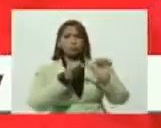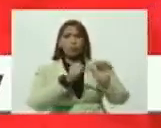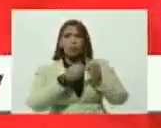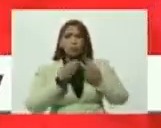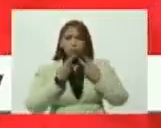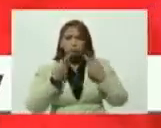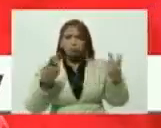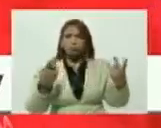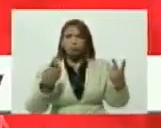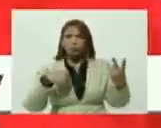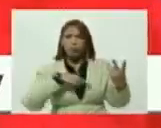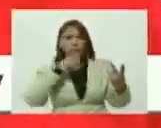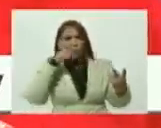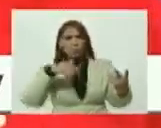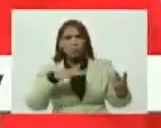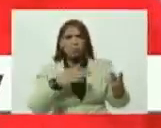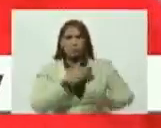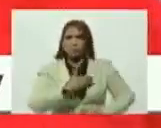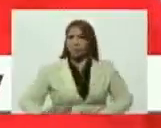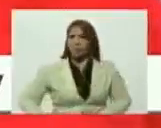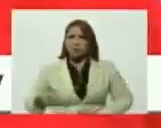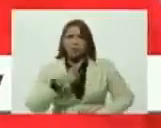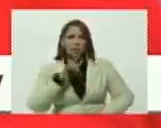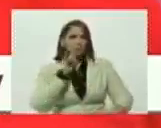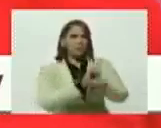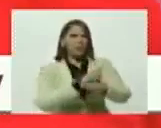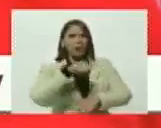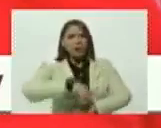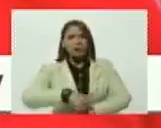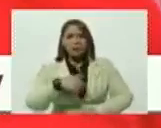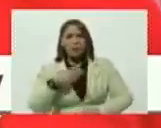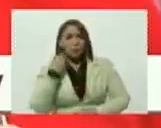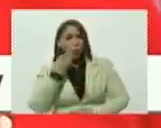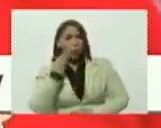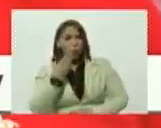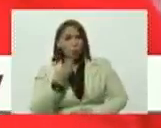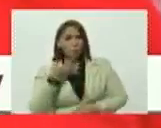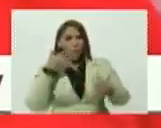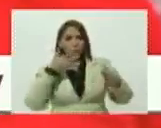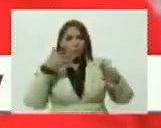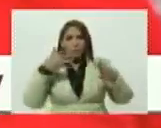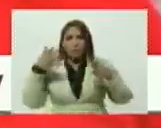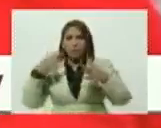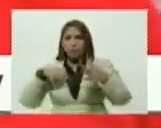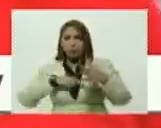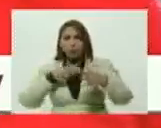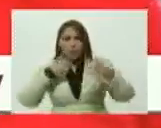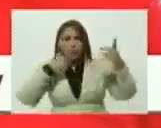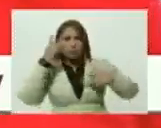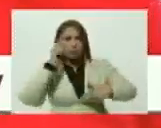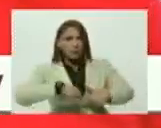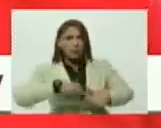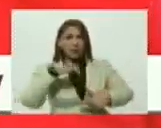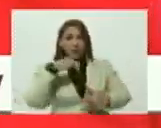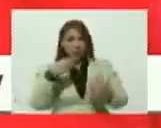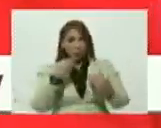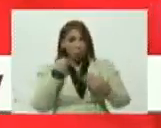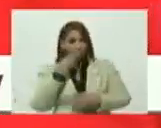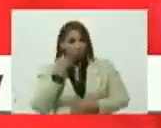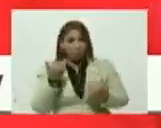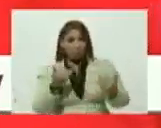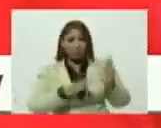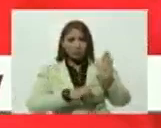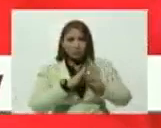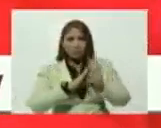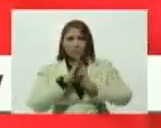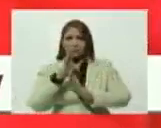pueblo: presidente, no le fallaremos. Esta generación formada por nuestro comandante Chávez, esta generación que se crece al